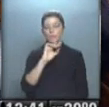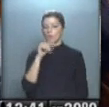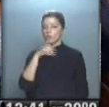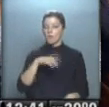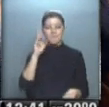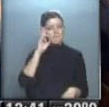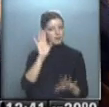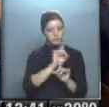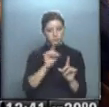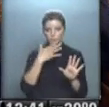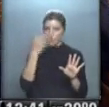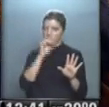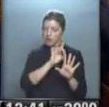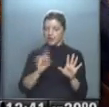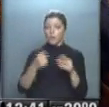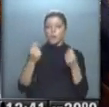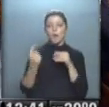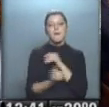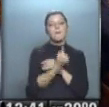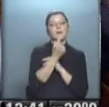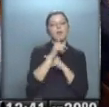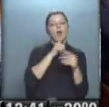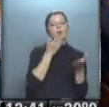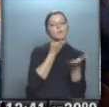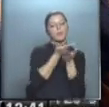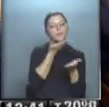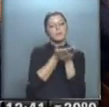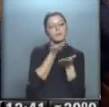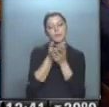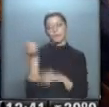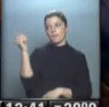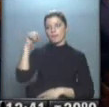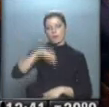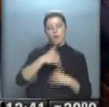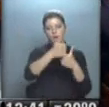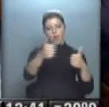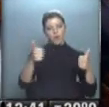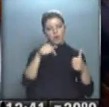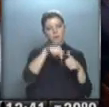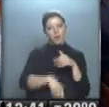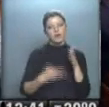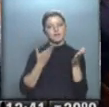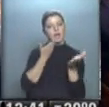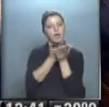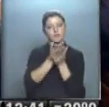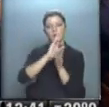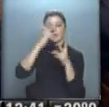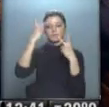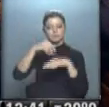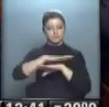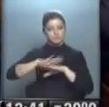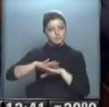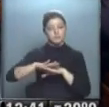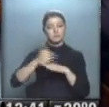porque luego, primero fue fruto de medidas cautelares, de hecho tuvimos que venir a esta corte para solicitar la revocación de la cautelar, y